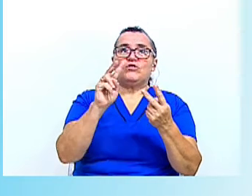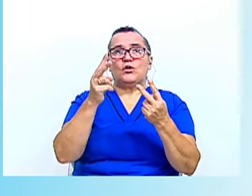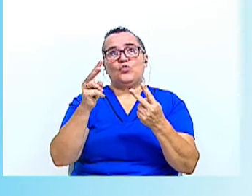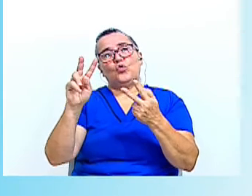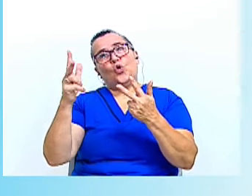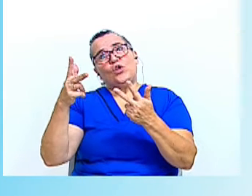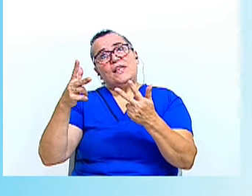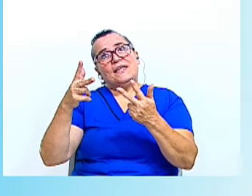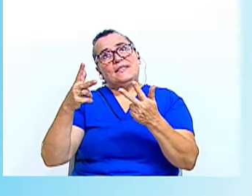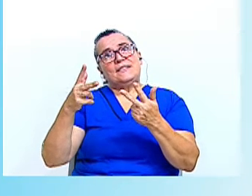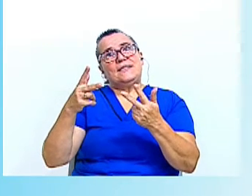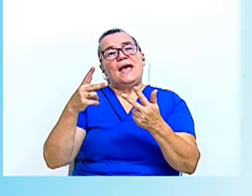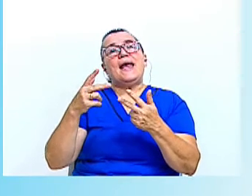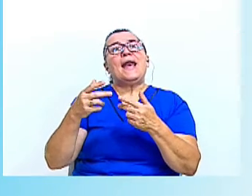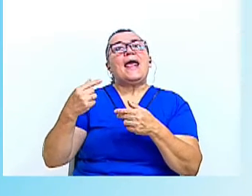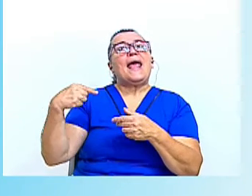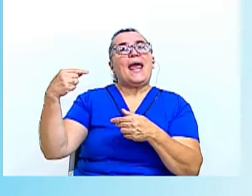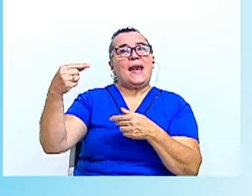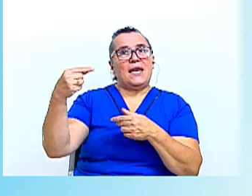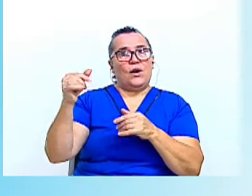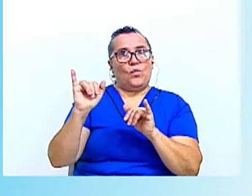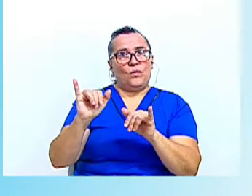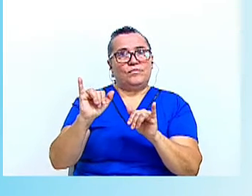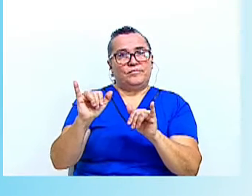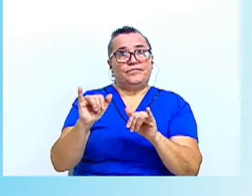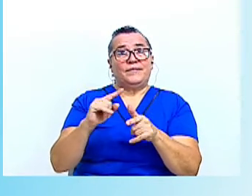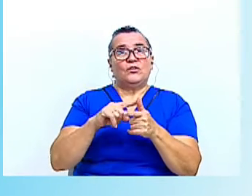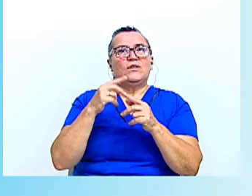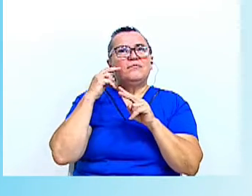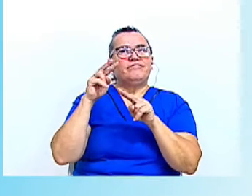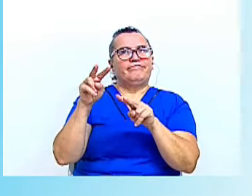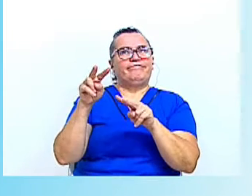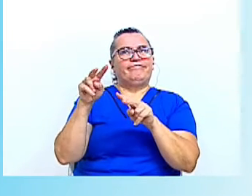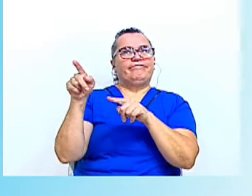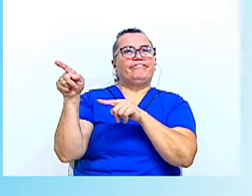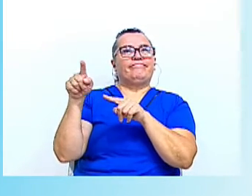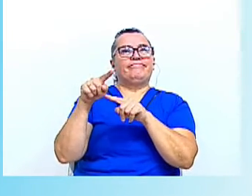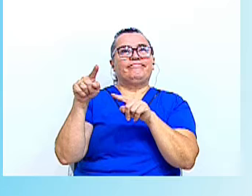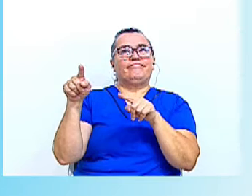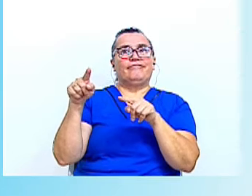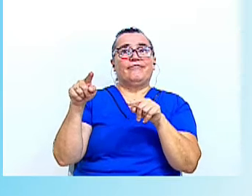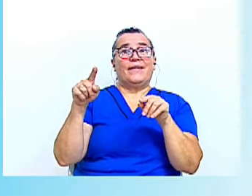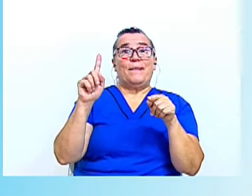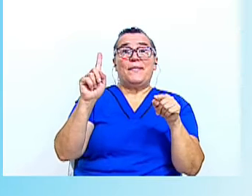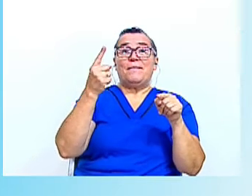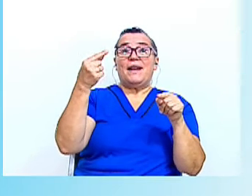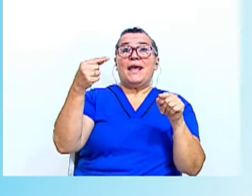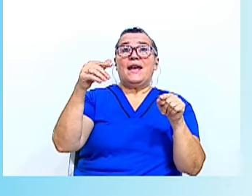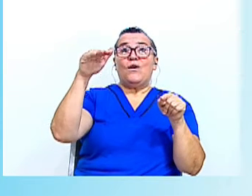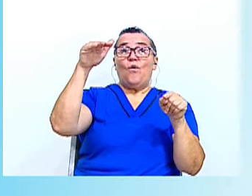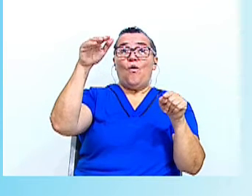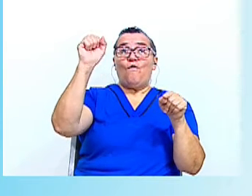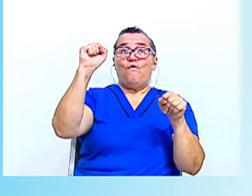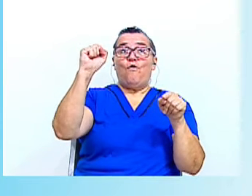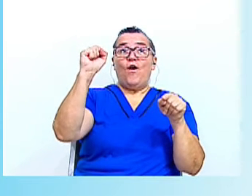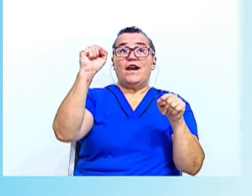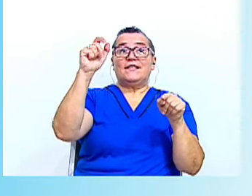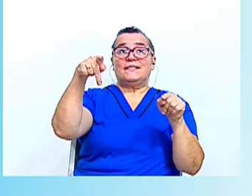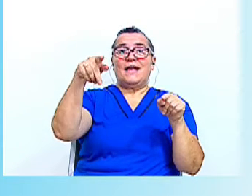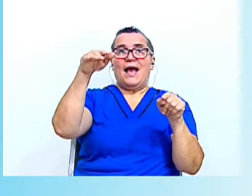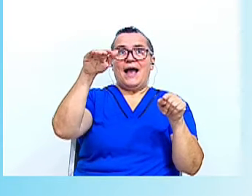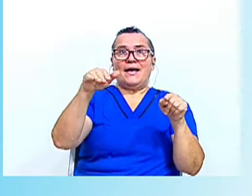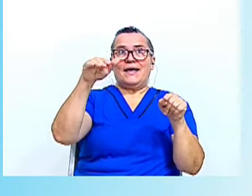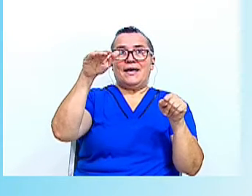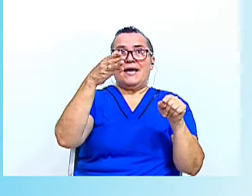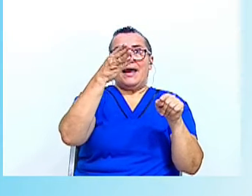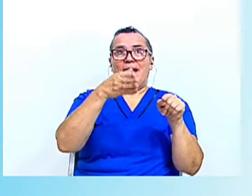de segundo género o de tercer género. Y veamos, aquí se ilustra las de primer género, ¿verdad? Las otras